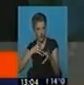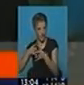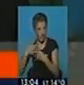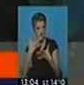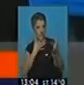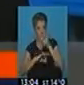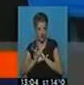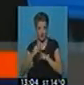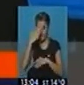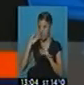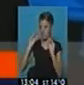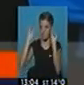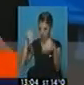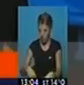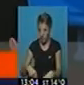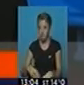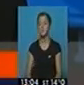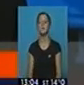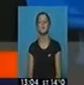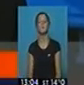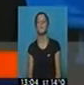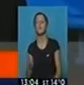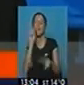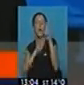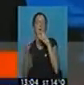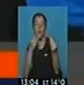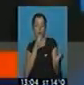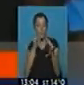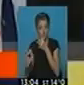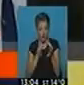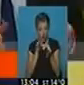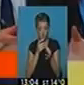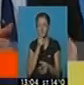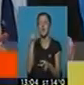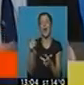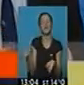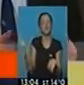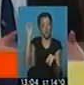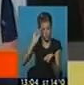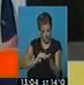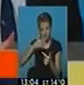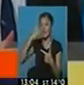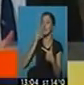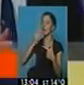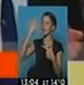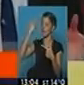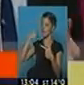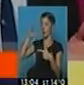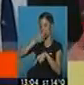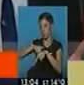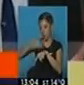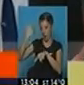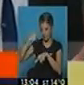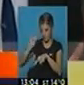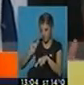al parecer, una concesión a ver si se lograba el diálogo. A esto se suma en los últimos días o las últimas horas lo